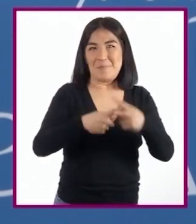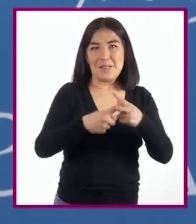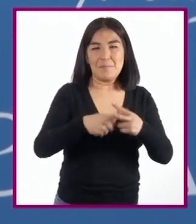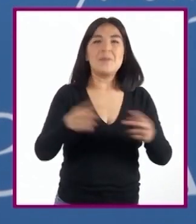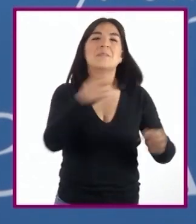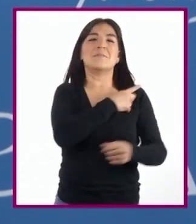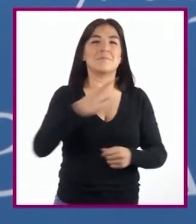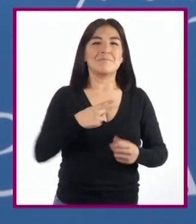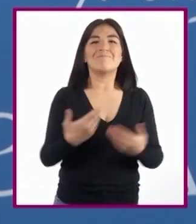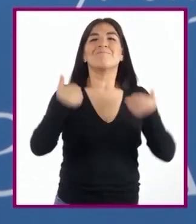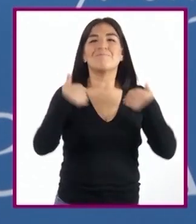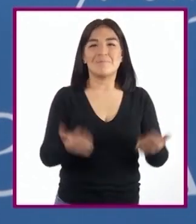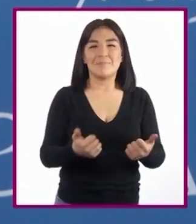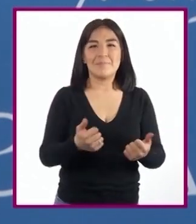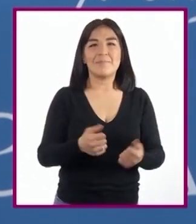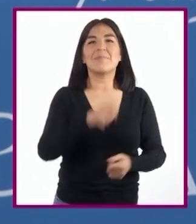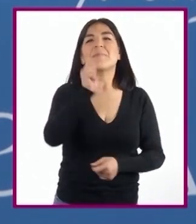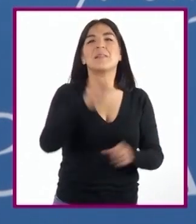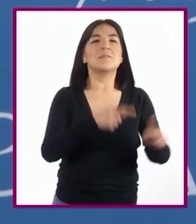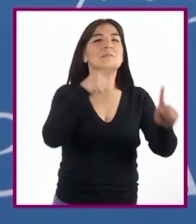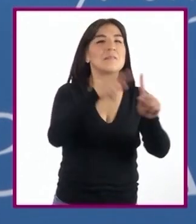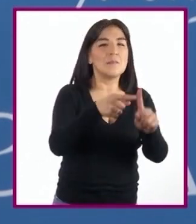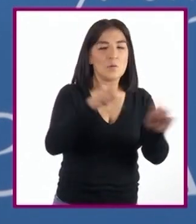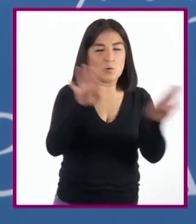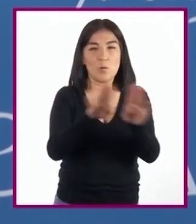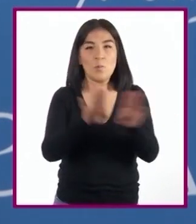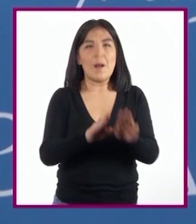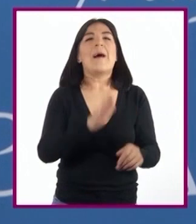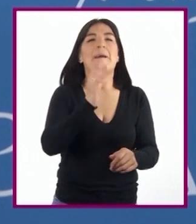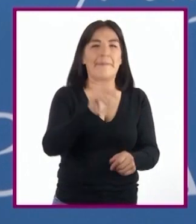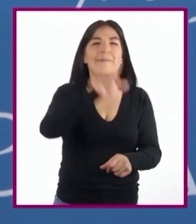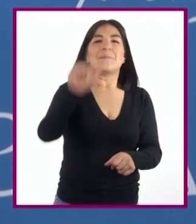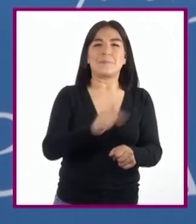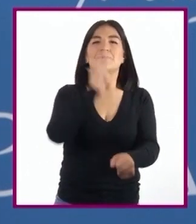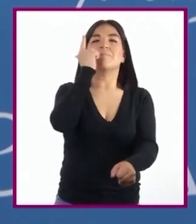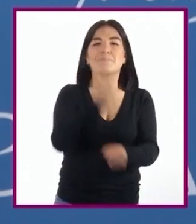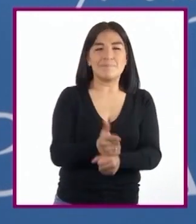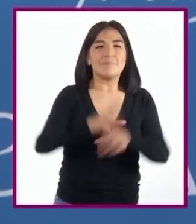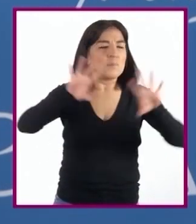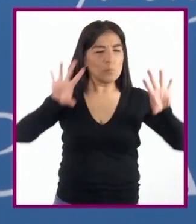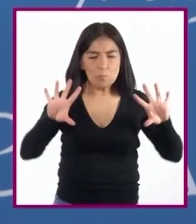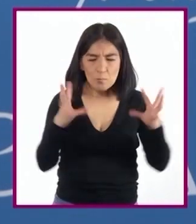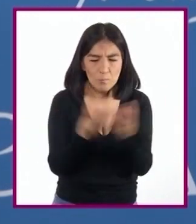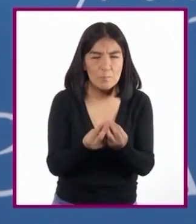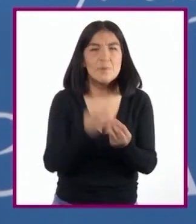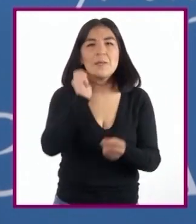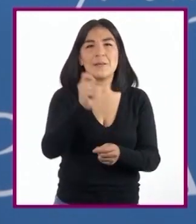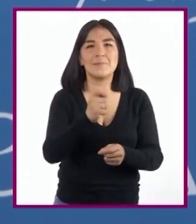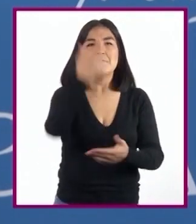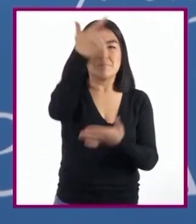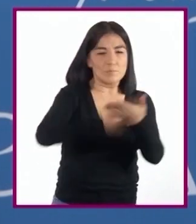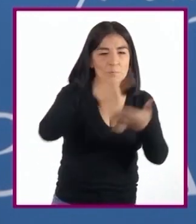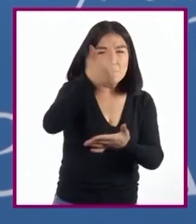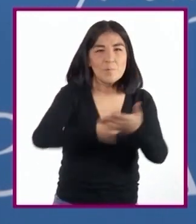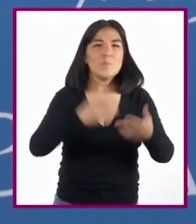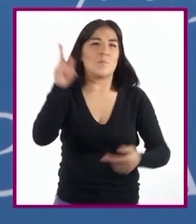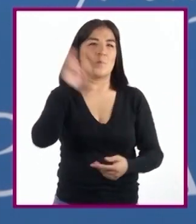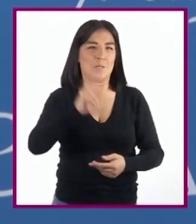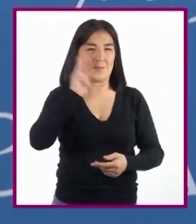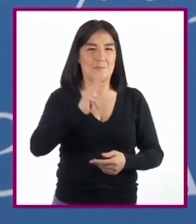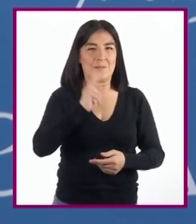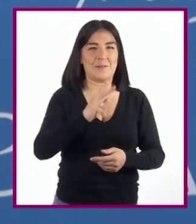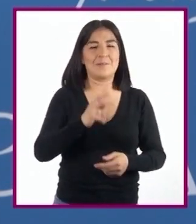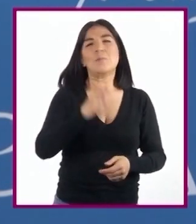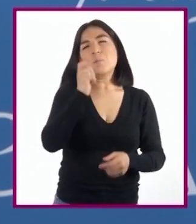es comprender qué nos solicitan e identificar cuál es la totalidad del evento que se está analizando en